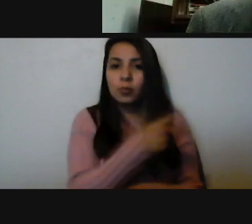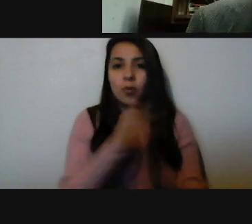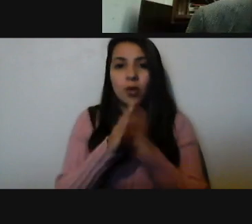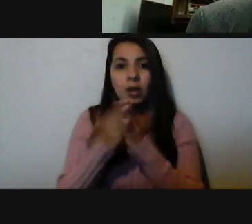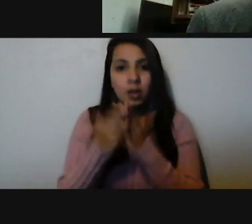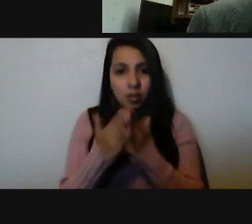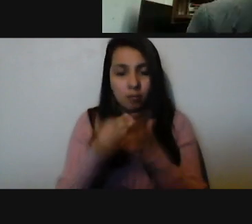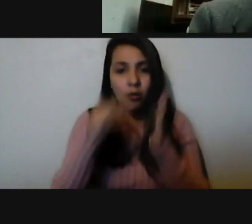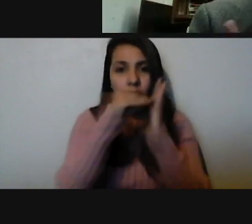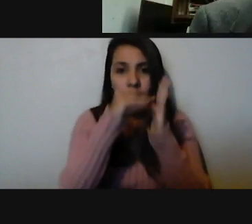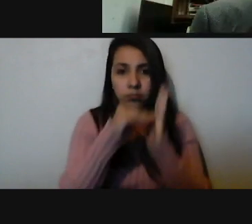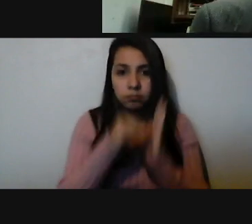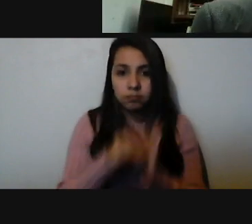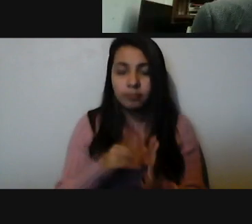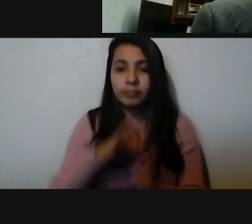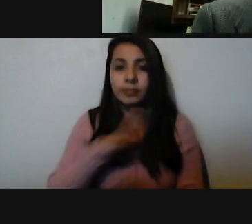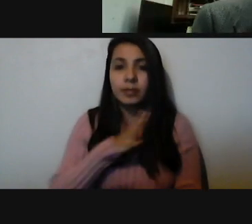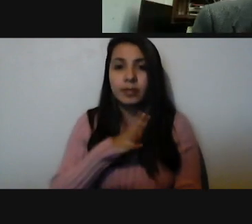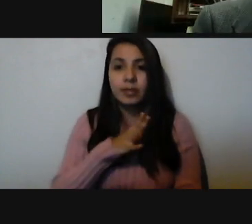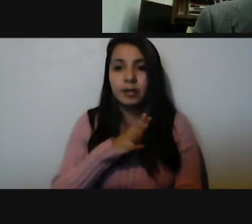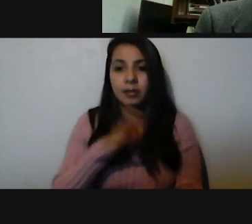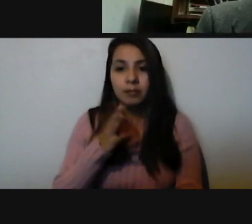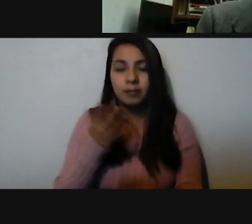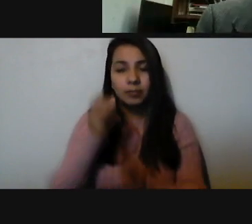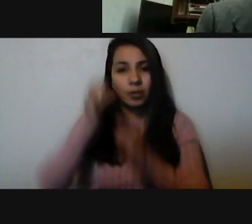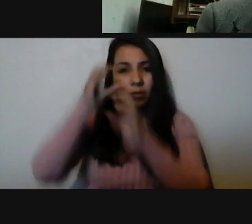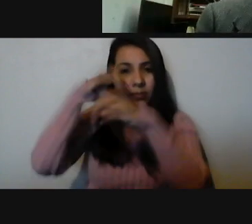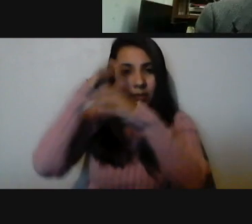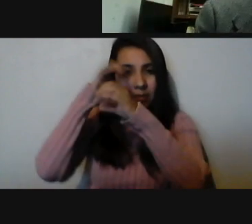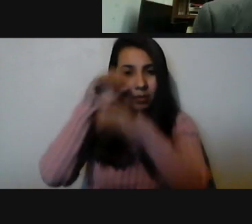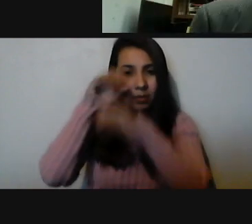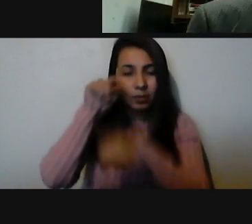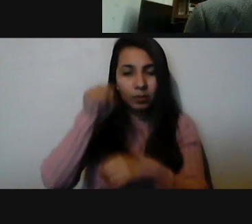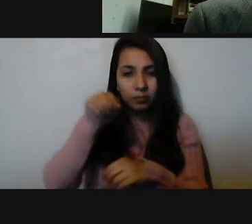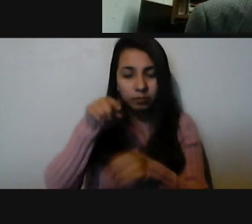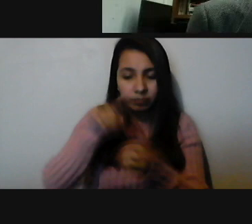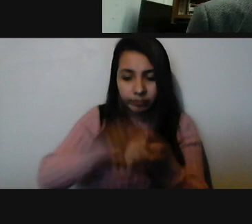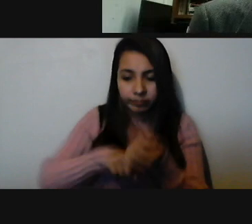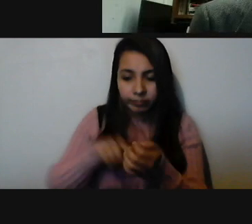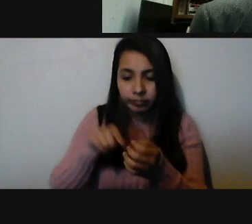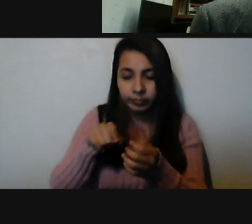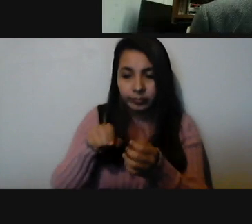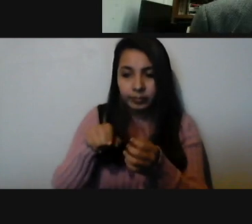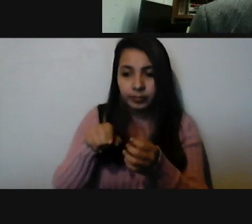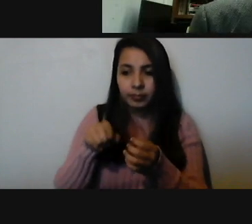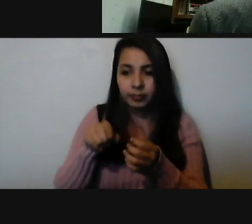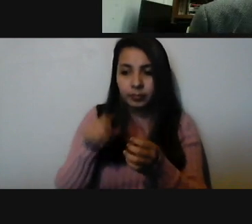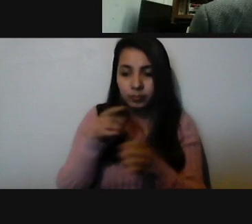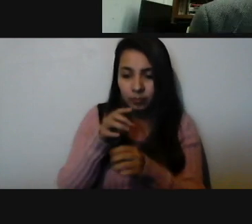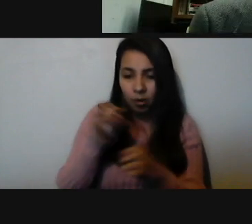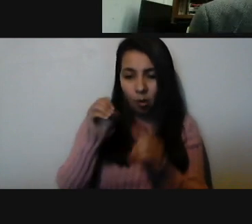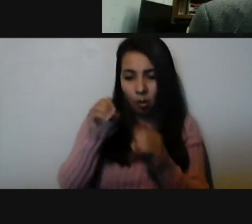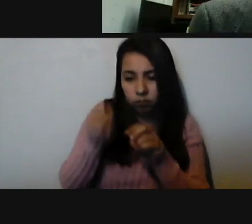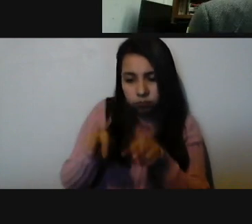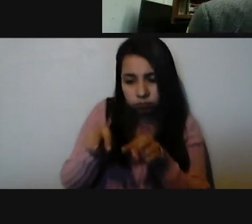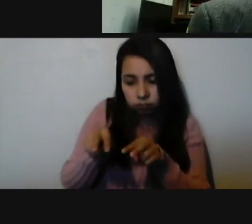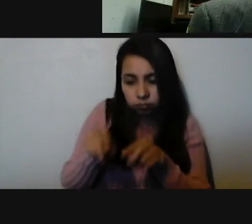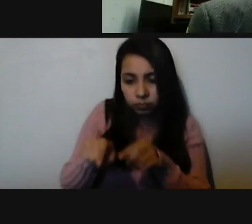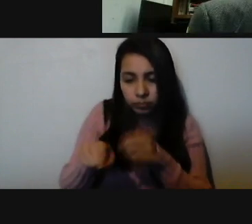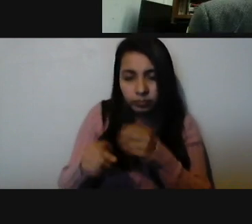muchísimos experimentos. Además, tiene en la parte introductoria de su libro reportes de los experimentos hechos en los observatorios